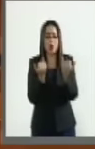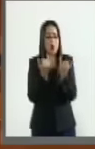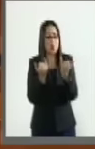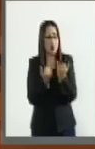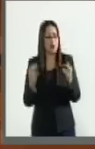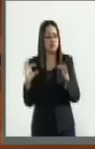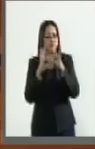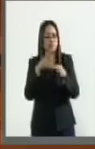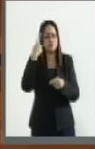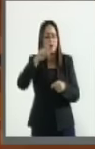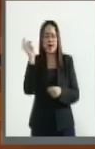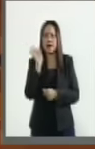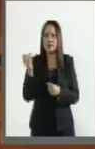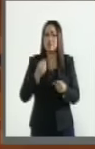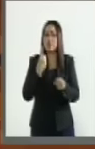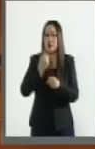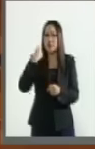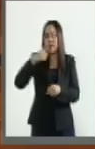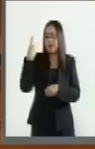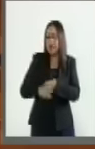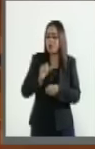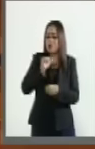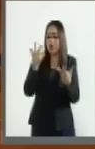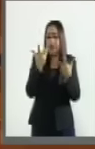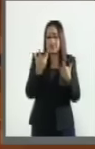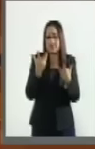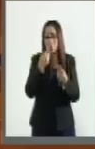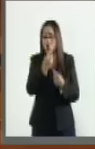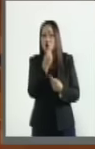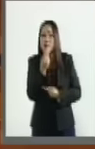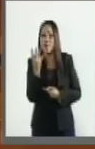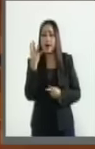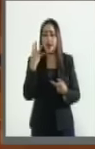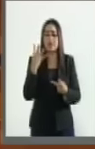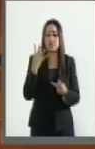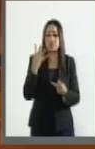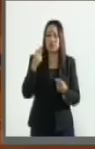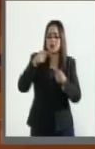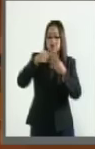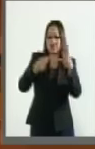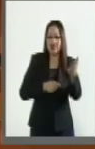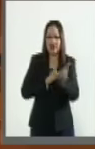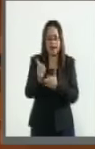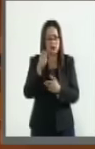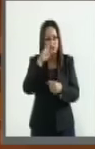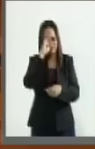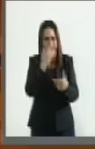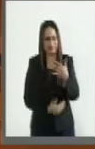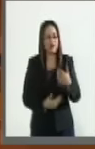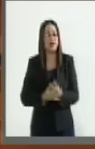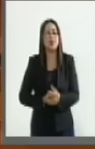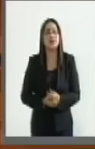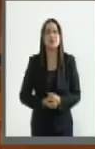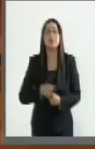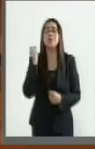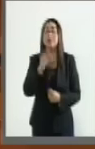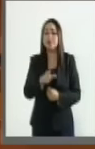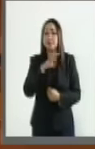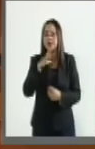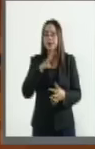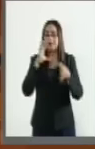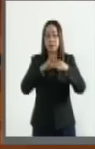debe ser proporcional a la posibilidad de daño que puede infringir en uno o varios bienes jurídicos tutelados. Del mismo modo, el incremento